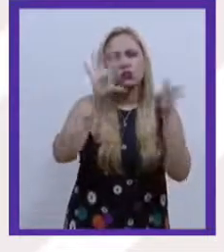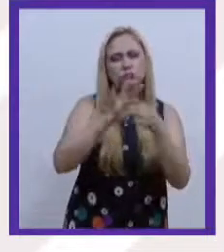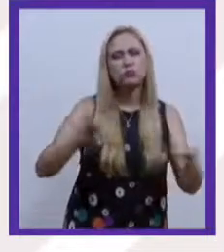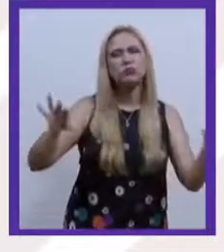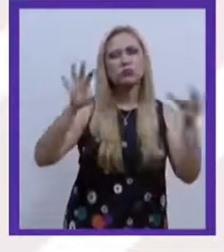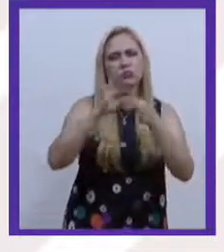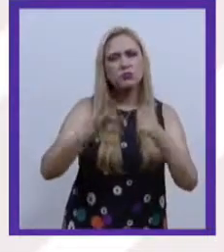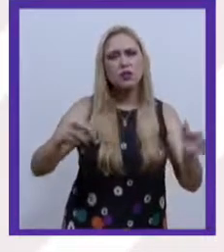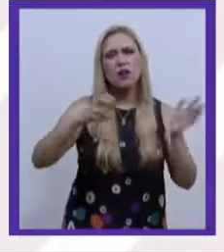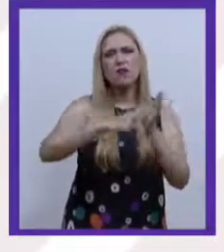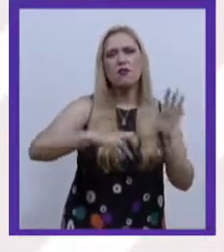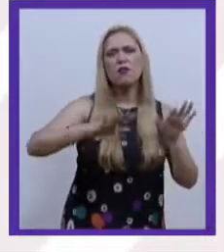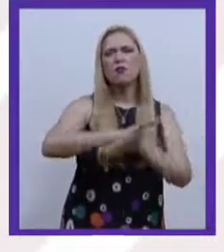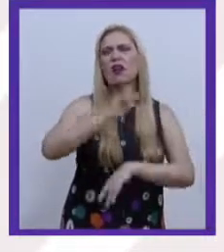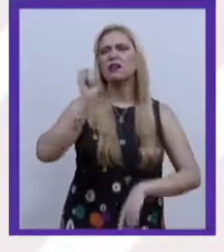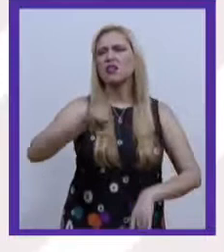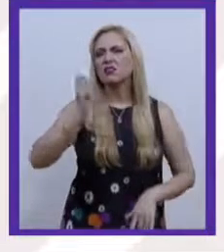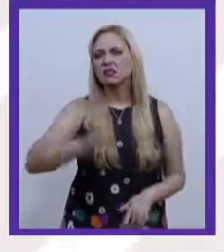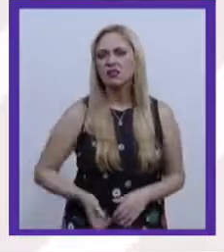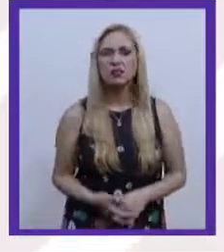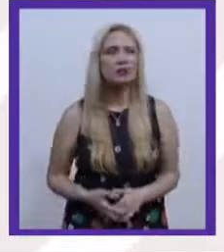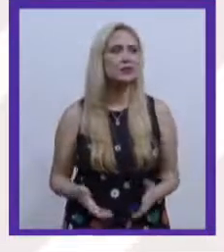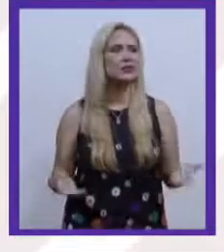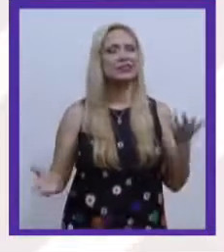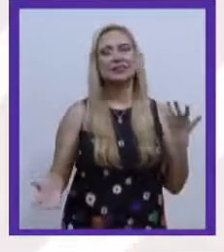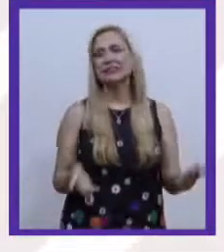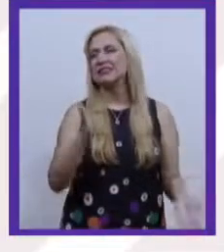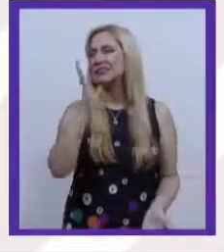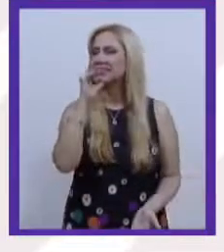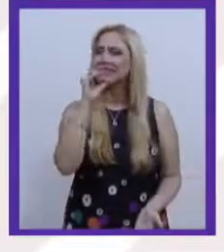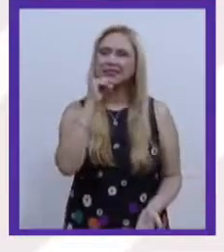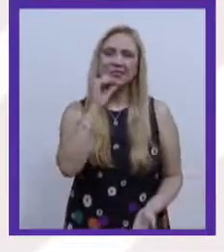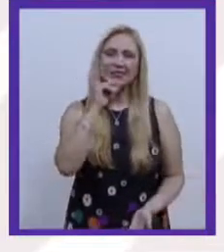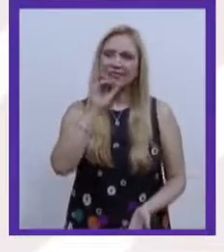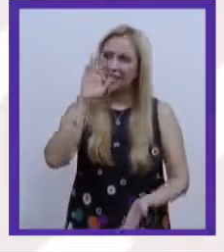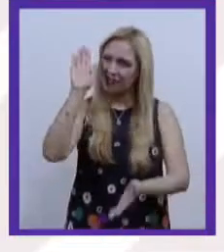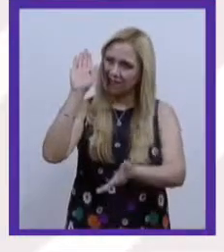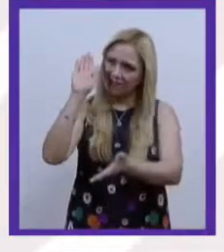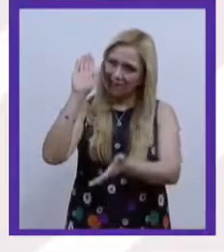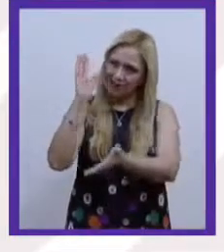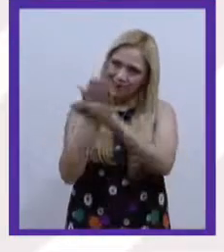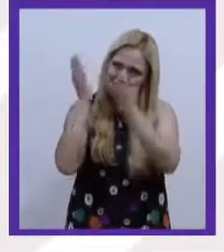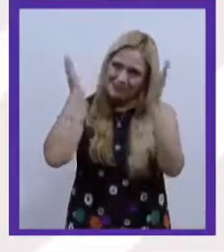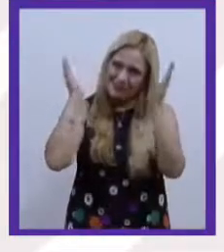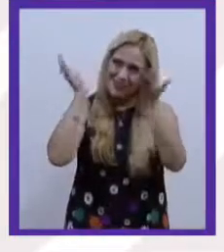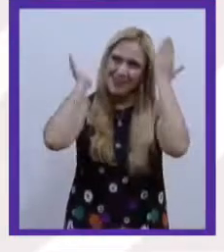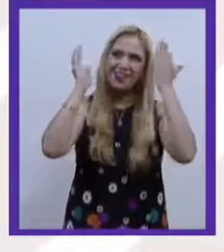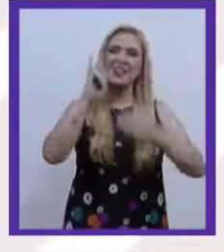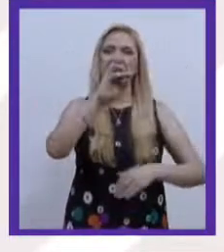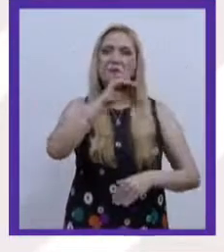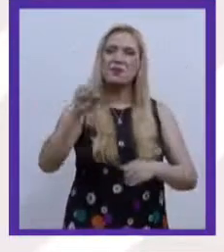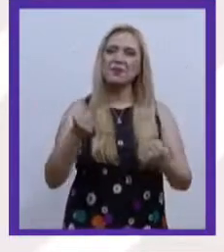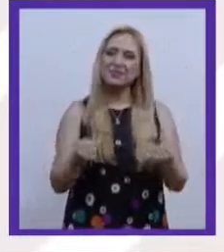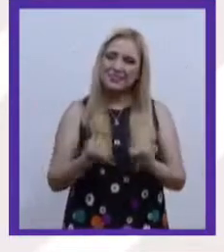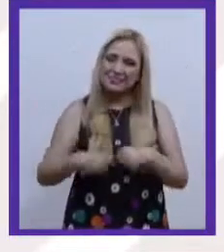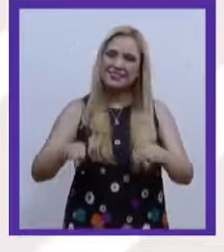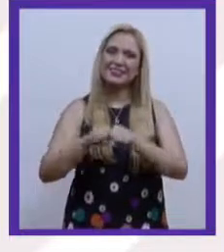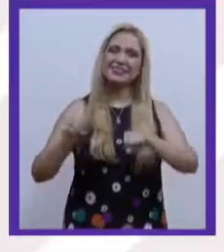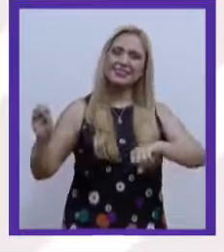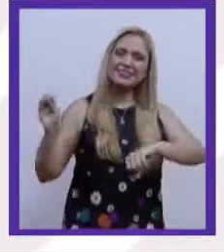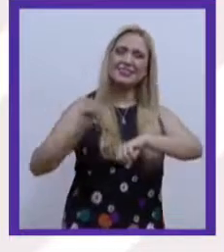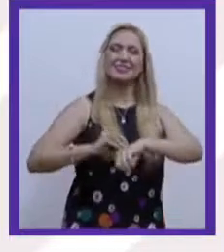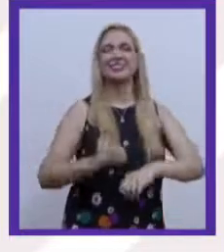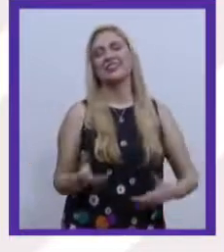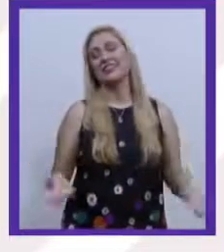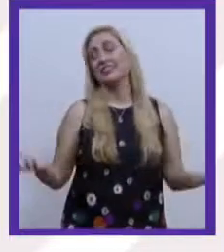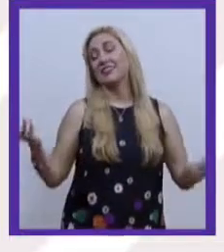está. Pues fíjate que no hemos podido convencer al Seguro Social de esta reforma, porque efectivamente, pues